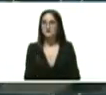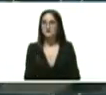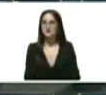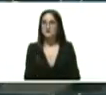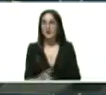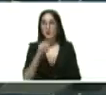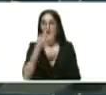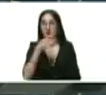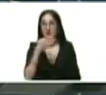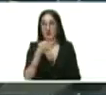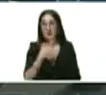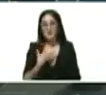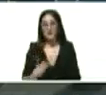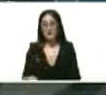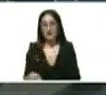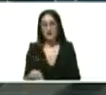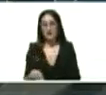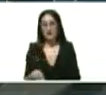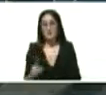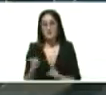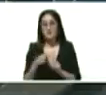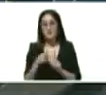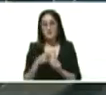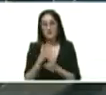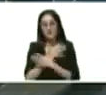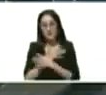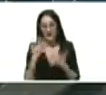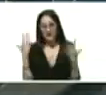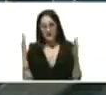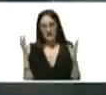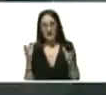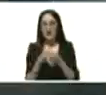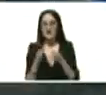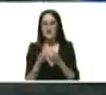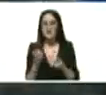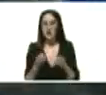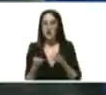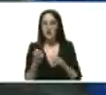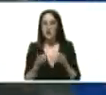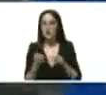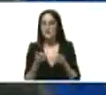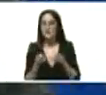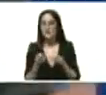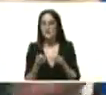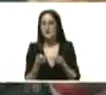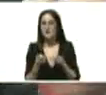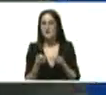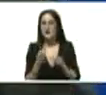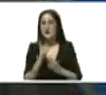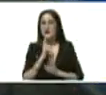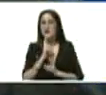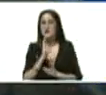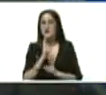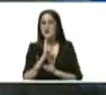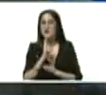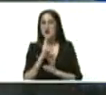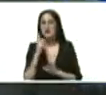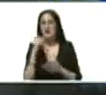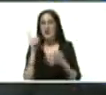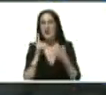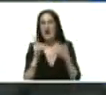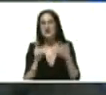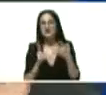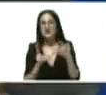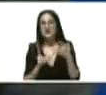Buenas tardes, presidente. Bueno, primero felicitar a su equipo económico, que los resultados se ven en la data del Banco